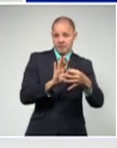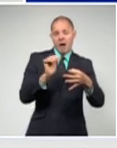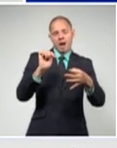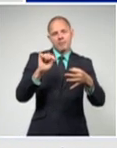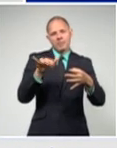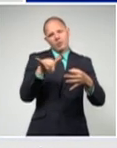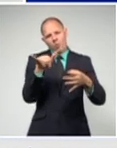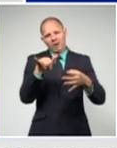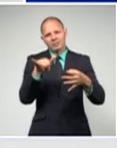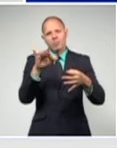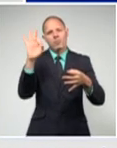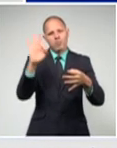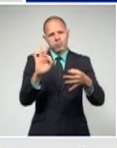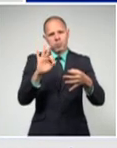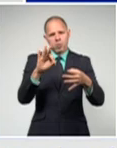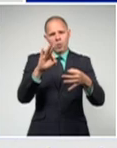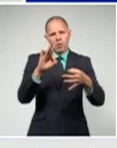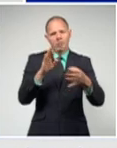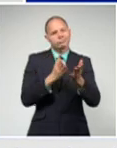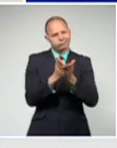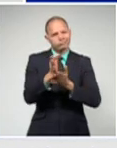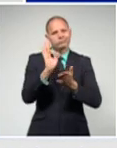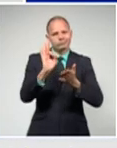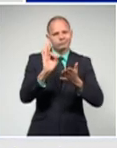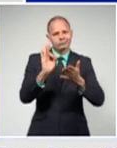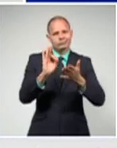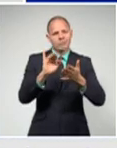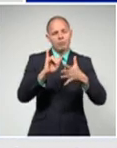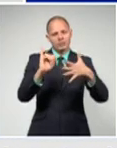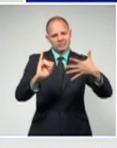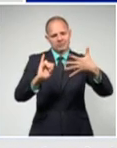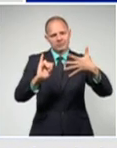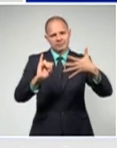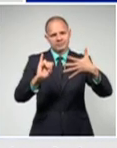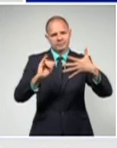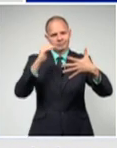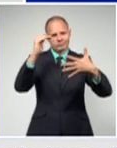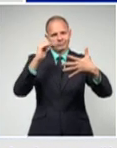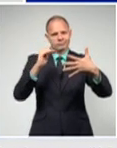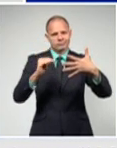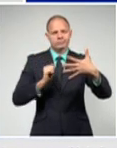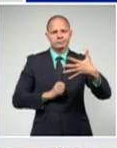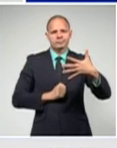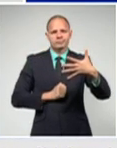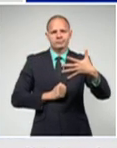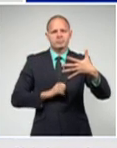todavía en el 6º lugar en nuestro país de las tasas más elevadas,